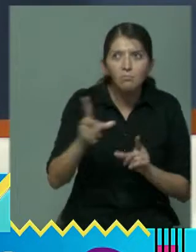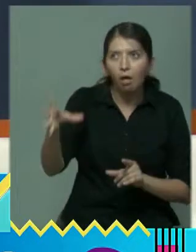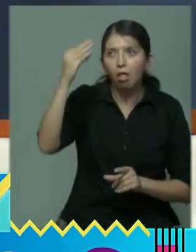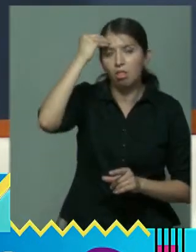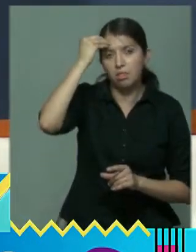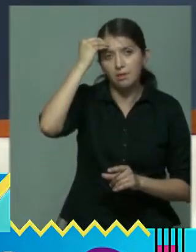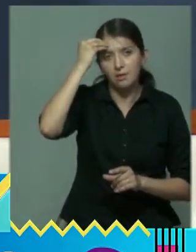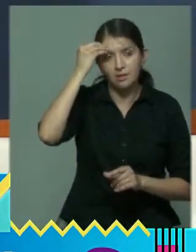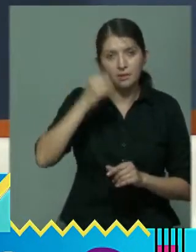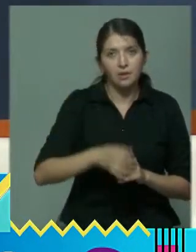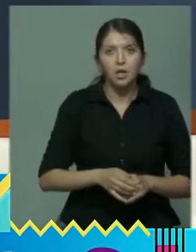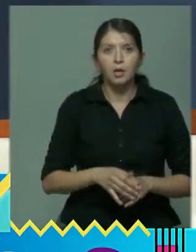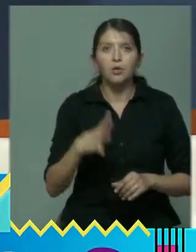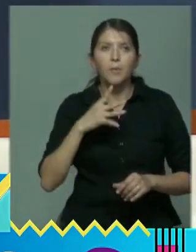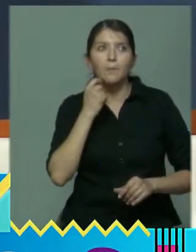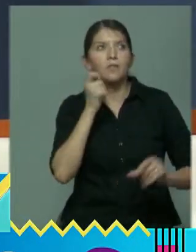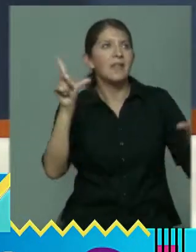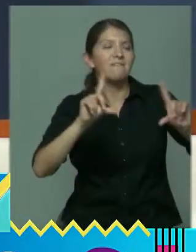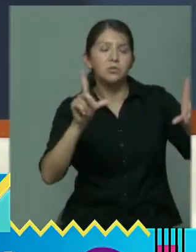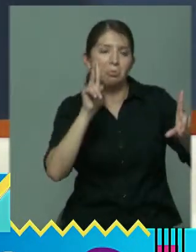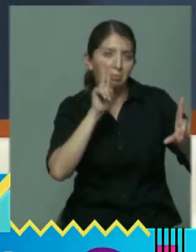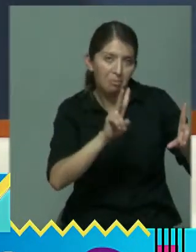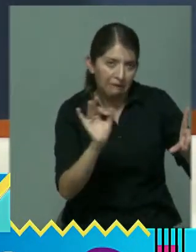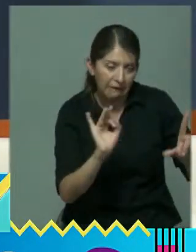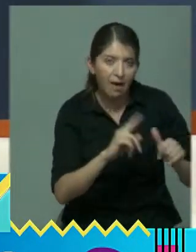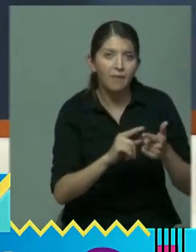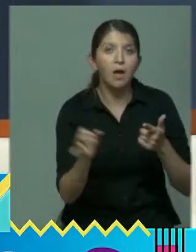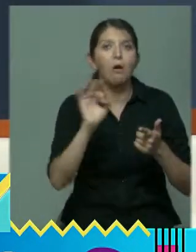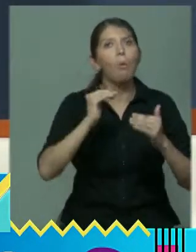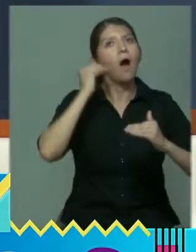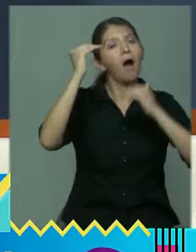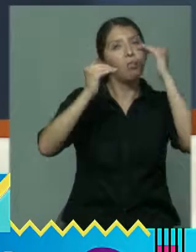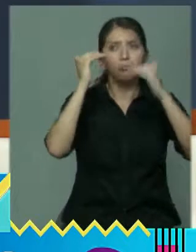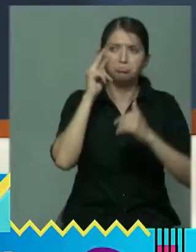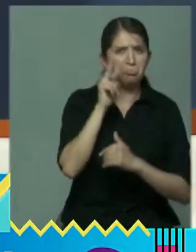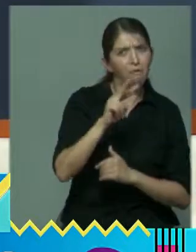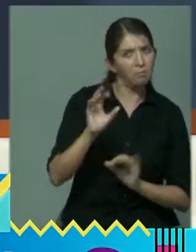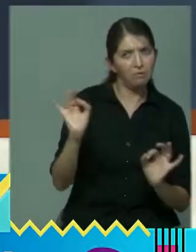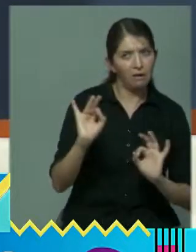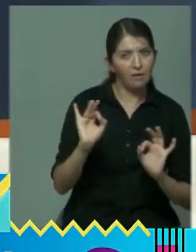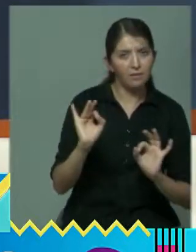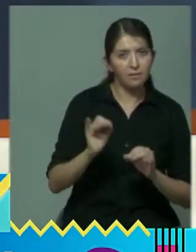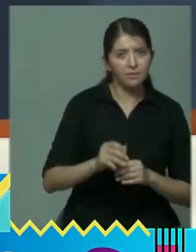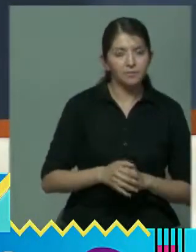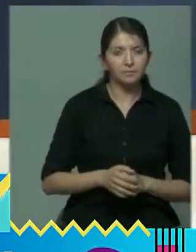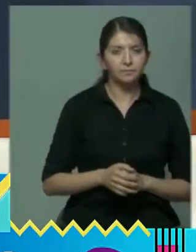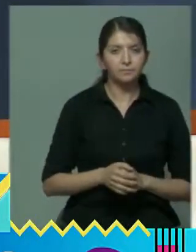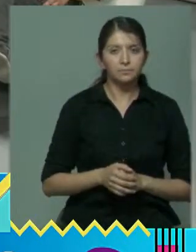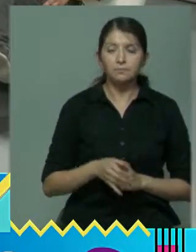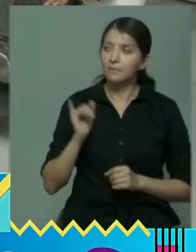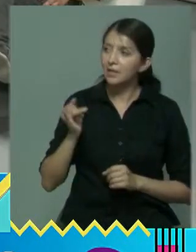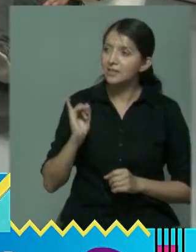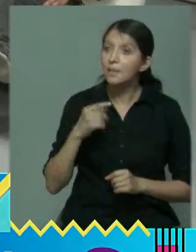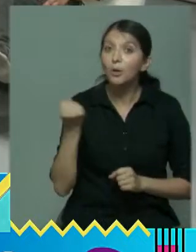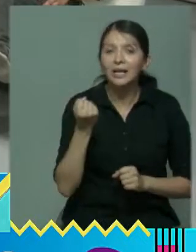que tal vez en los medios no se ve, no se ve, entre los adultos, digamos, no lo podemos ver. El tema es eso, también romper